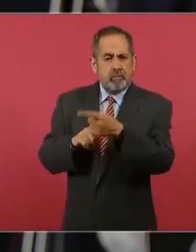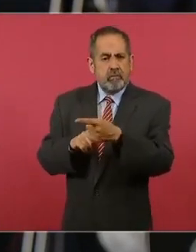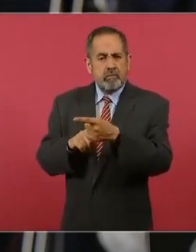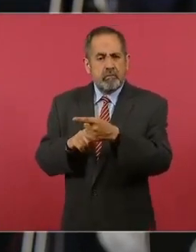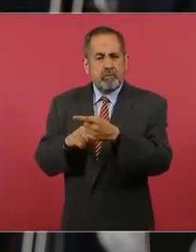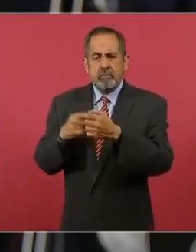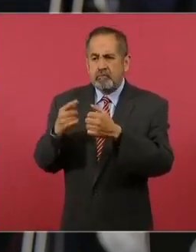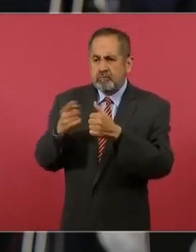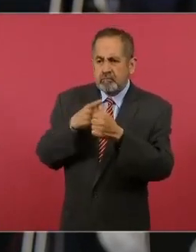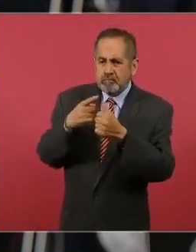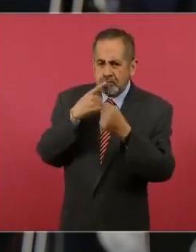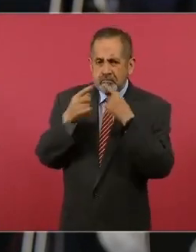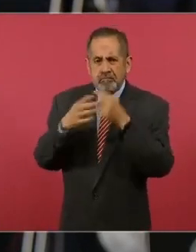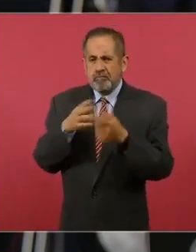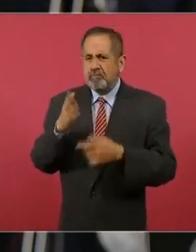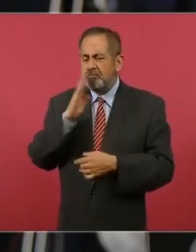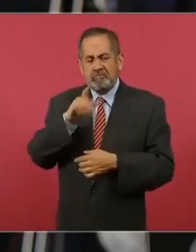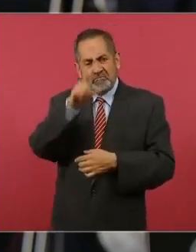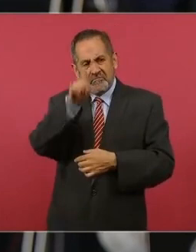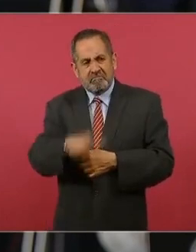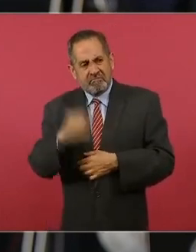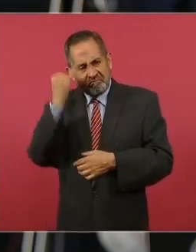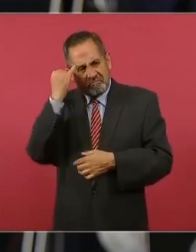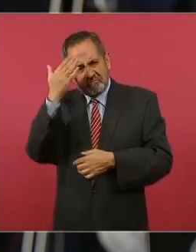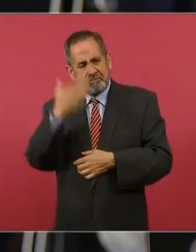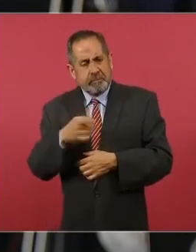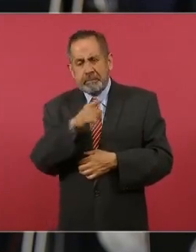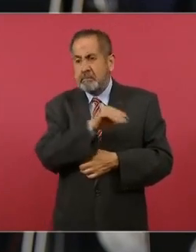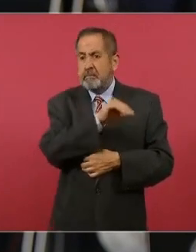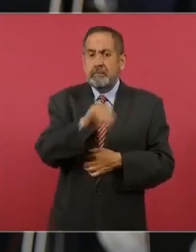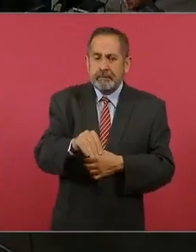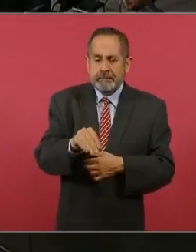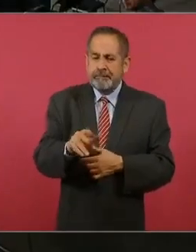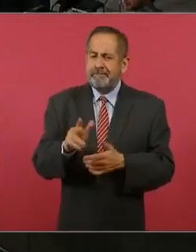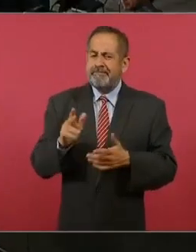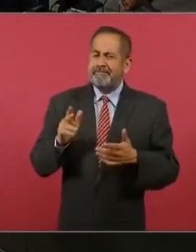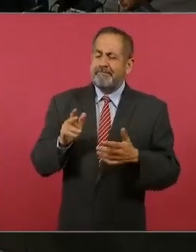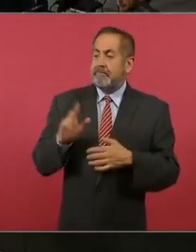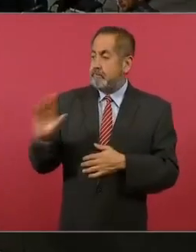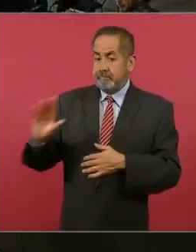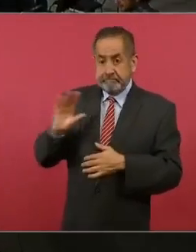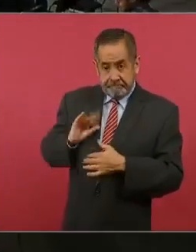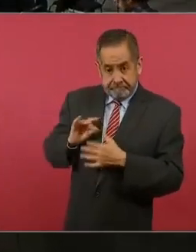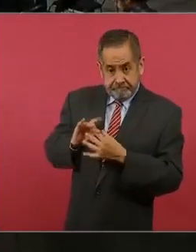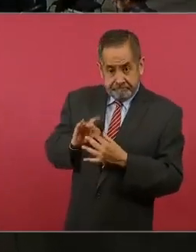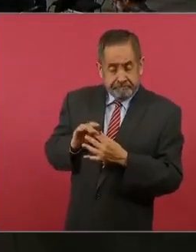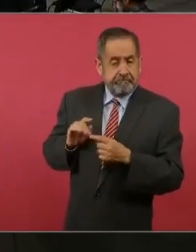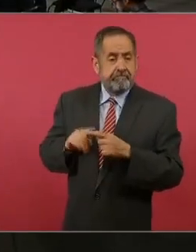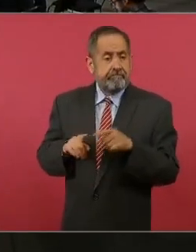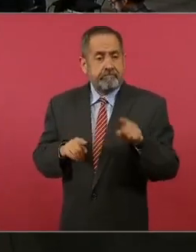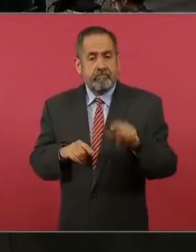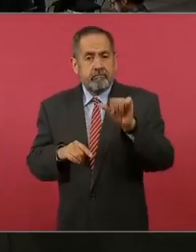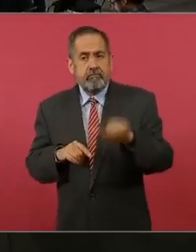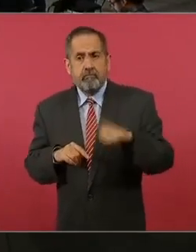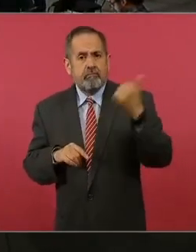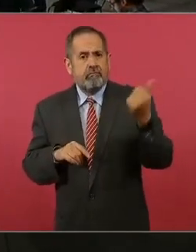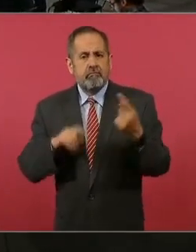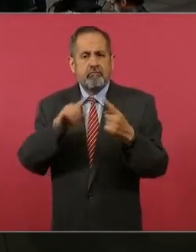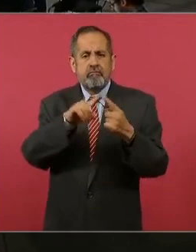de la ANAM, con muy mala reputación y ruido alrededor de su llegada. Nos han comentado que hay otros dos